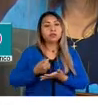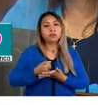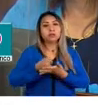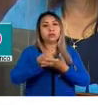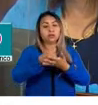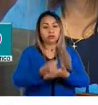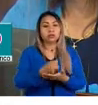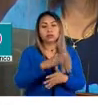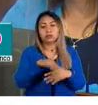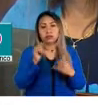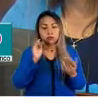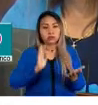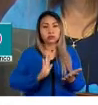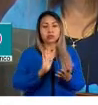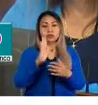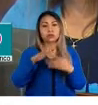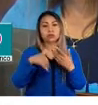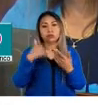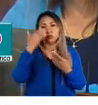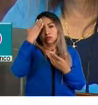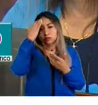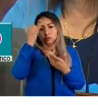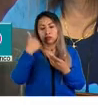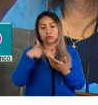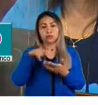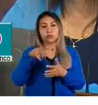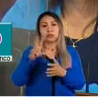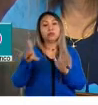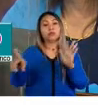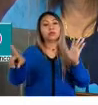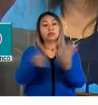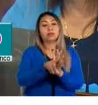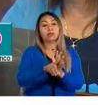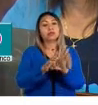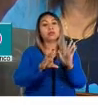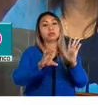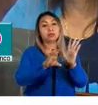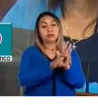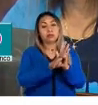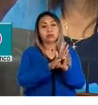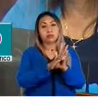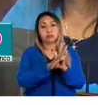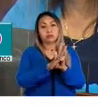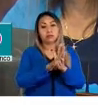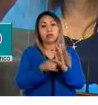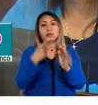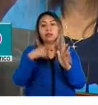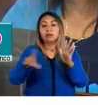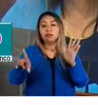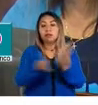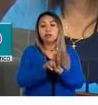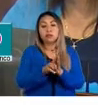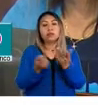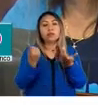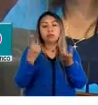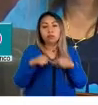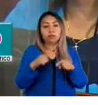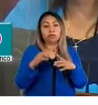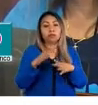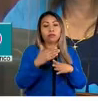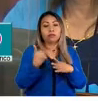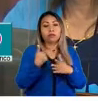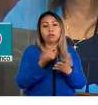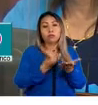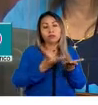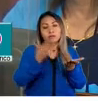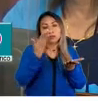todo esto. Porque definitivamente la ley es constitucional. La ley cumple con los preceptos de nuestra Carta